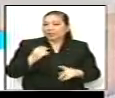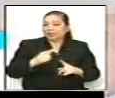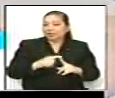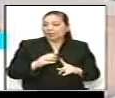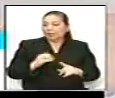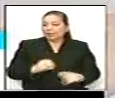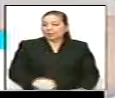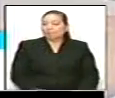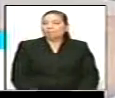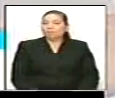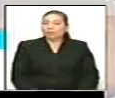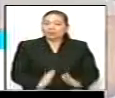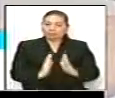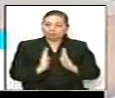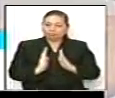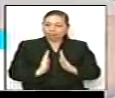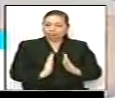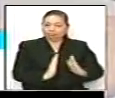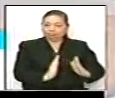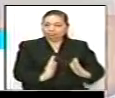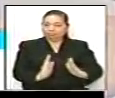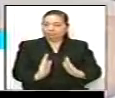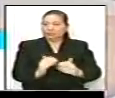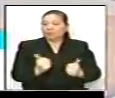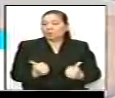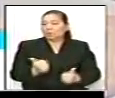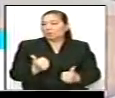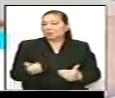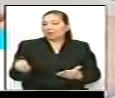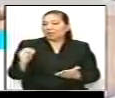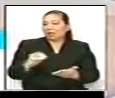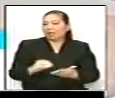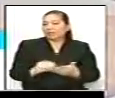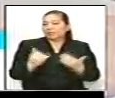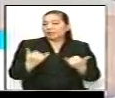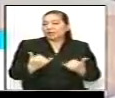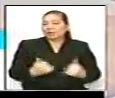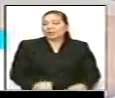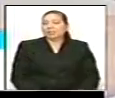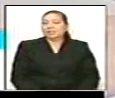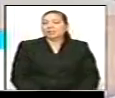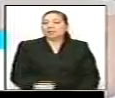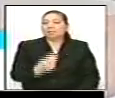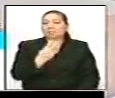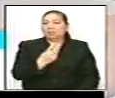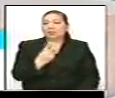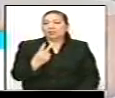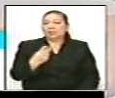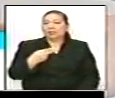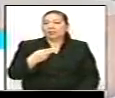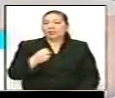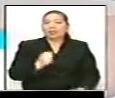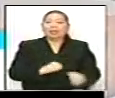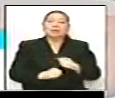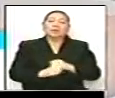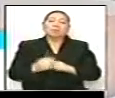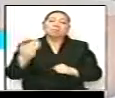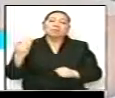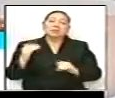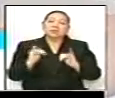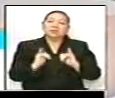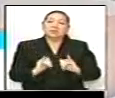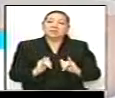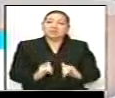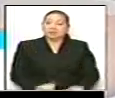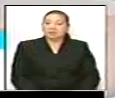colocados sobre la franja marginal, de los cuales se han colocado a la fecha, hasta la fecha se tienen colocado 22 hitos. Desde el año pasado quedó